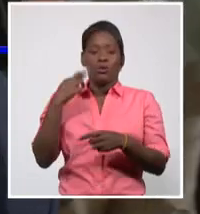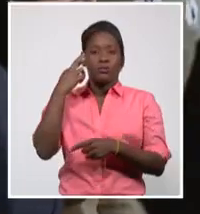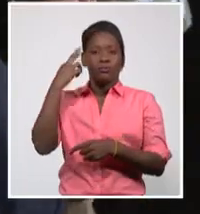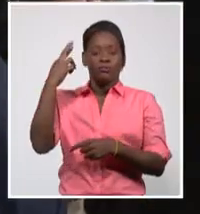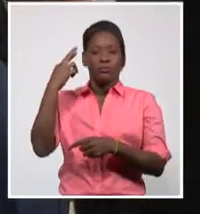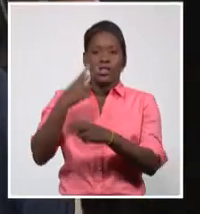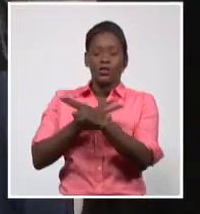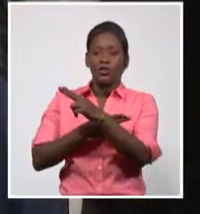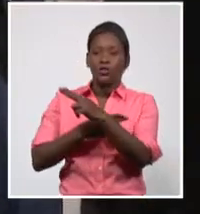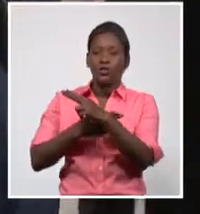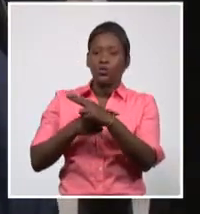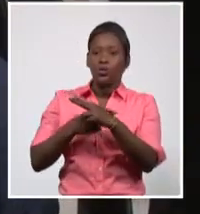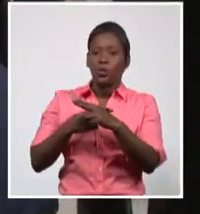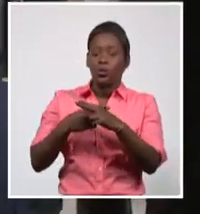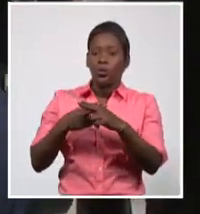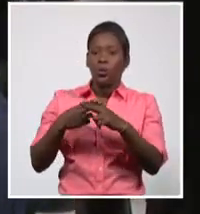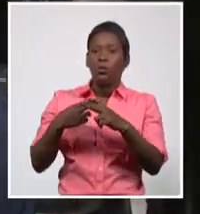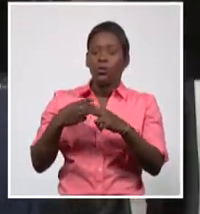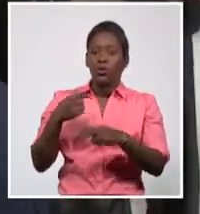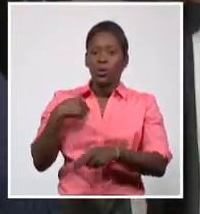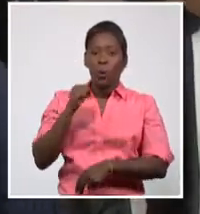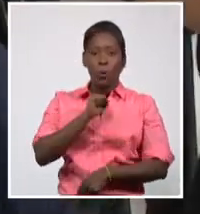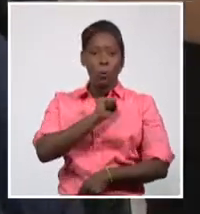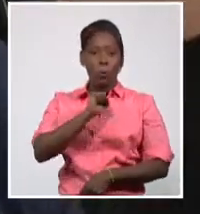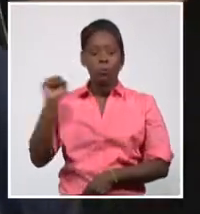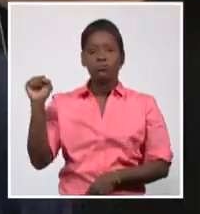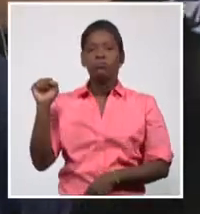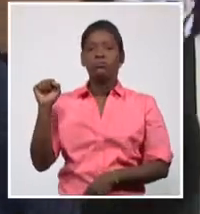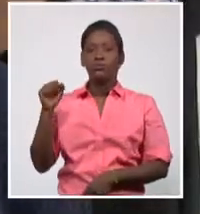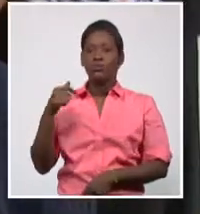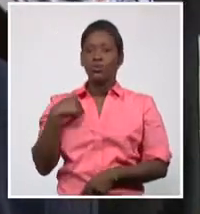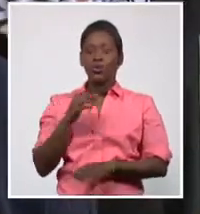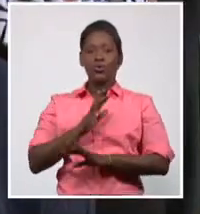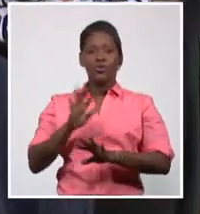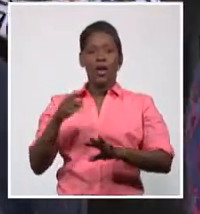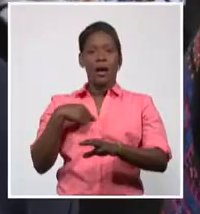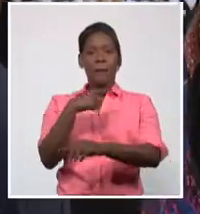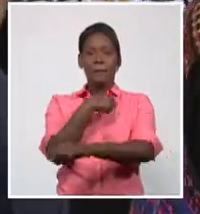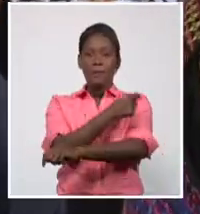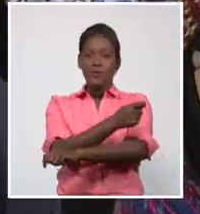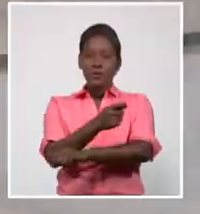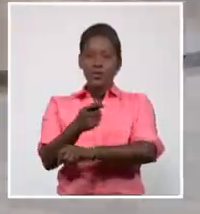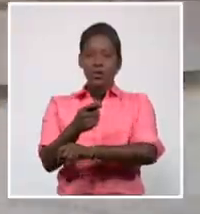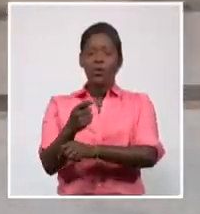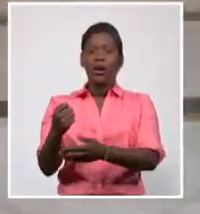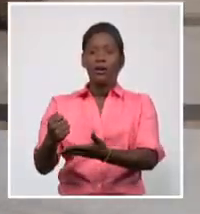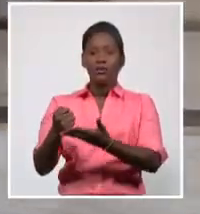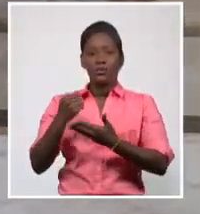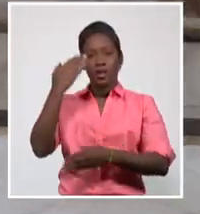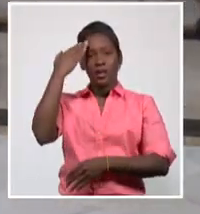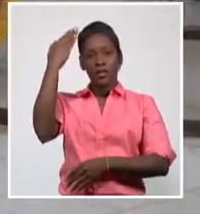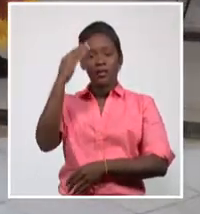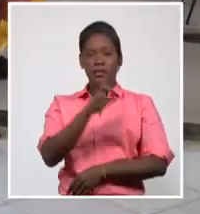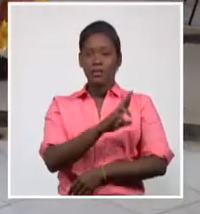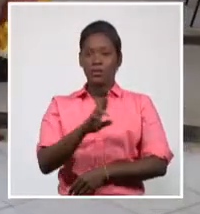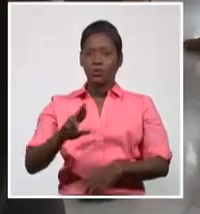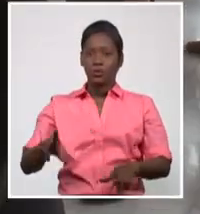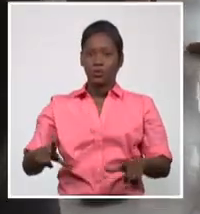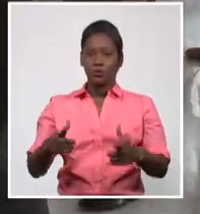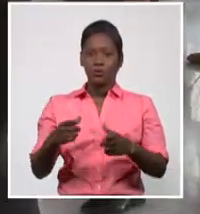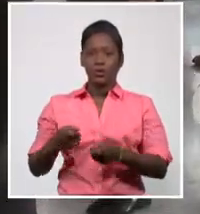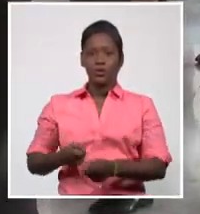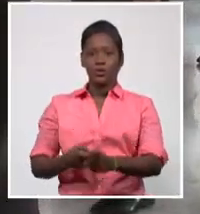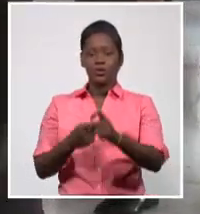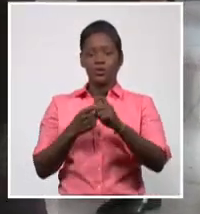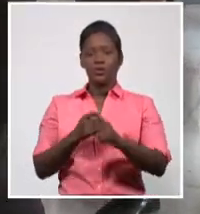sueño. Soy maestra, me hice maestra con esta revolución. En el acto se otorgó además